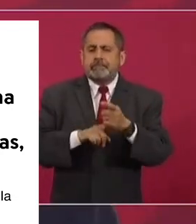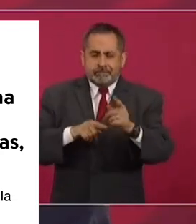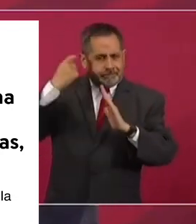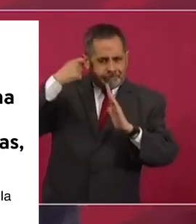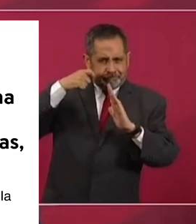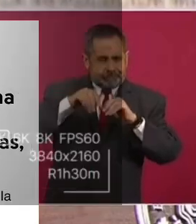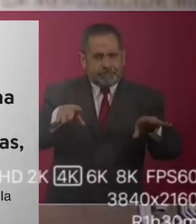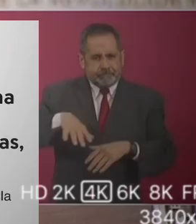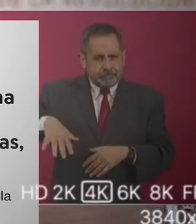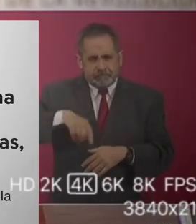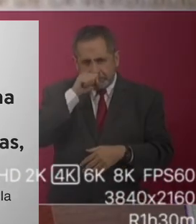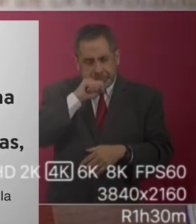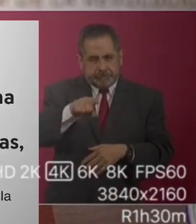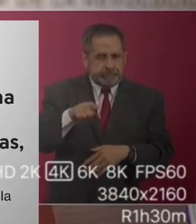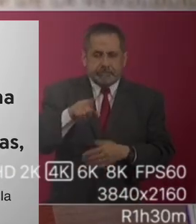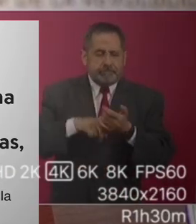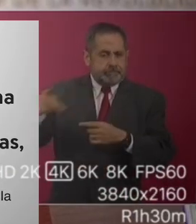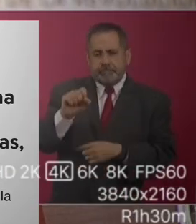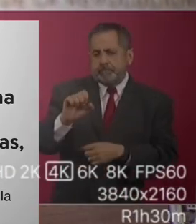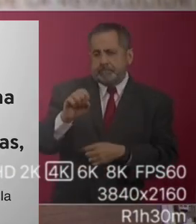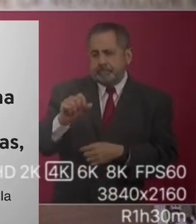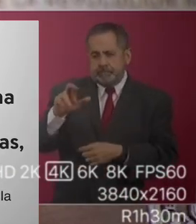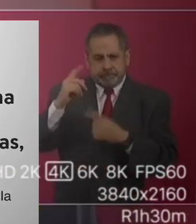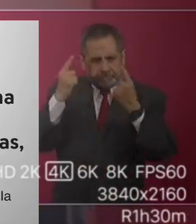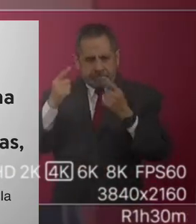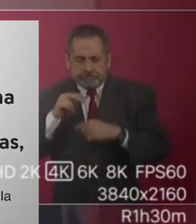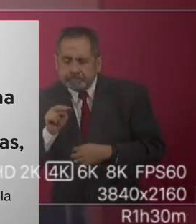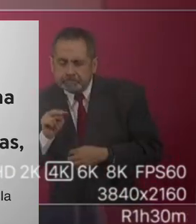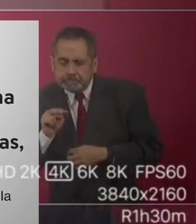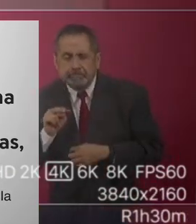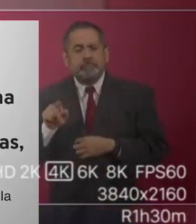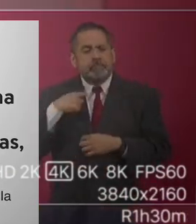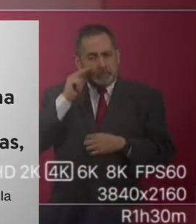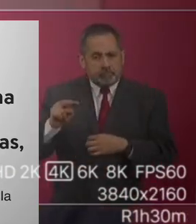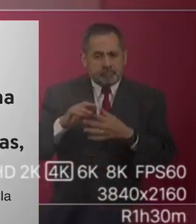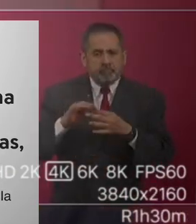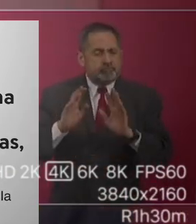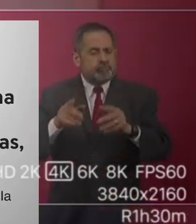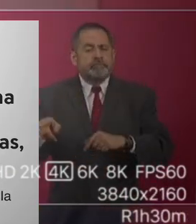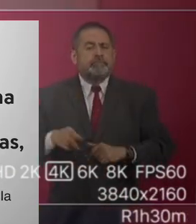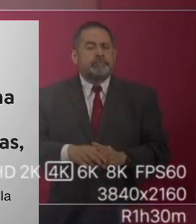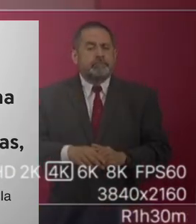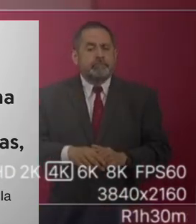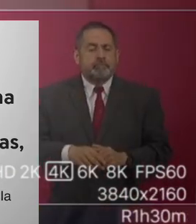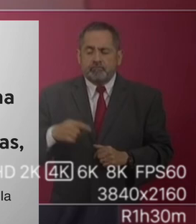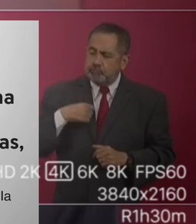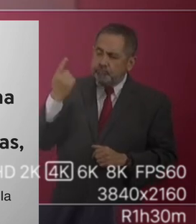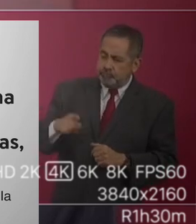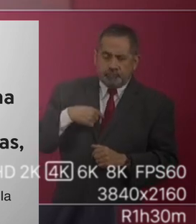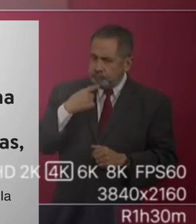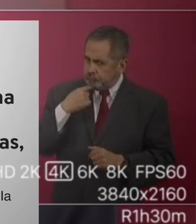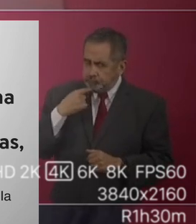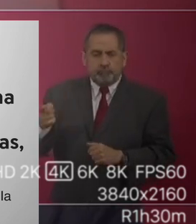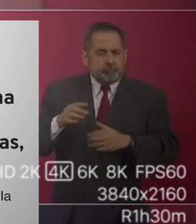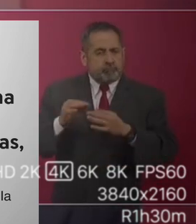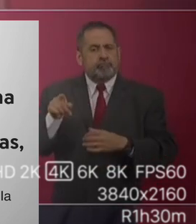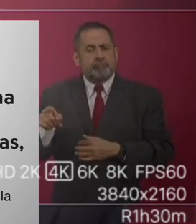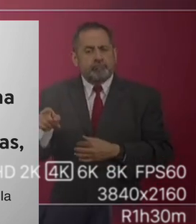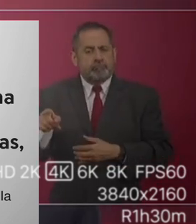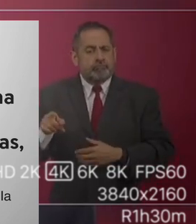ese video al que haces referencia de la Marina, me lo mostraron y se dio la instrucción que